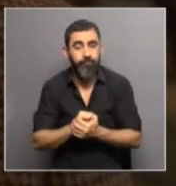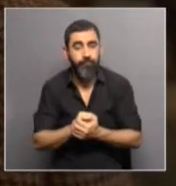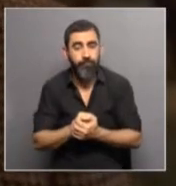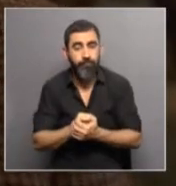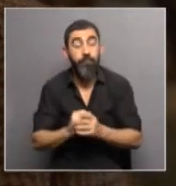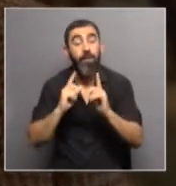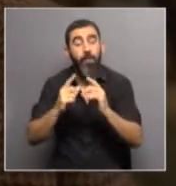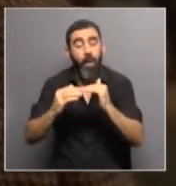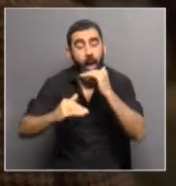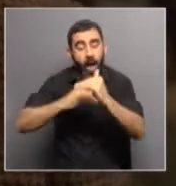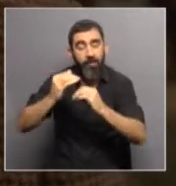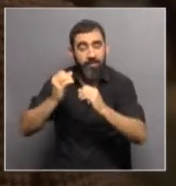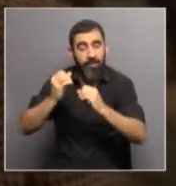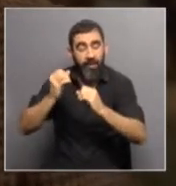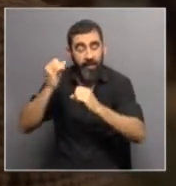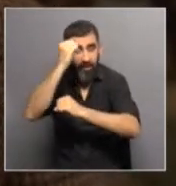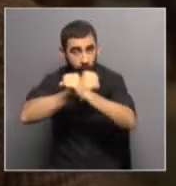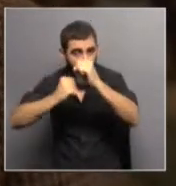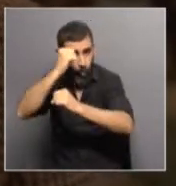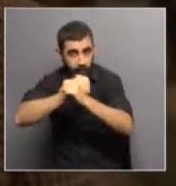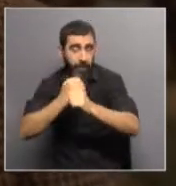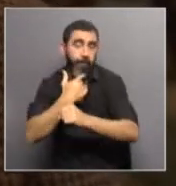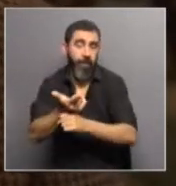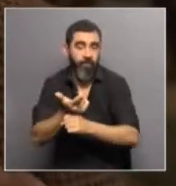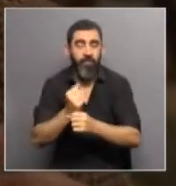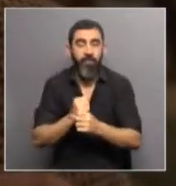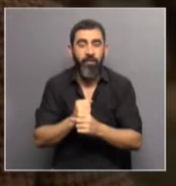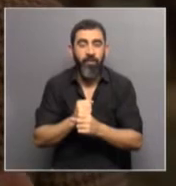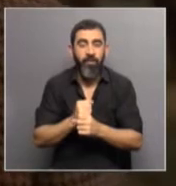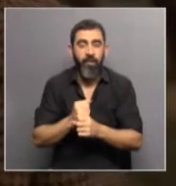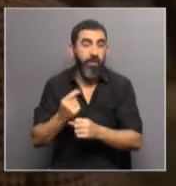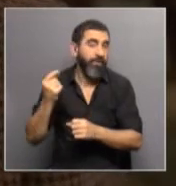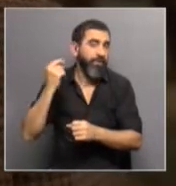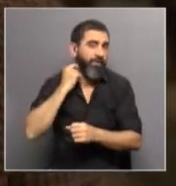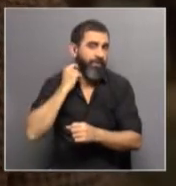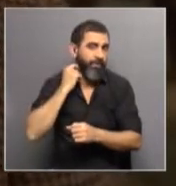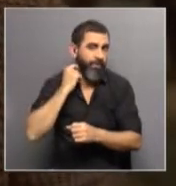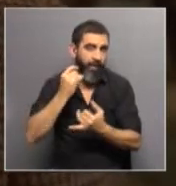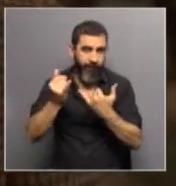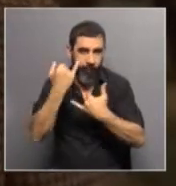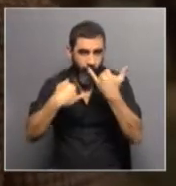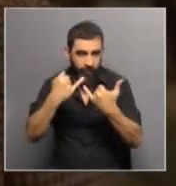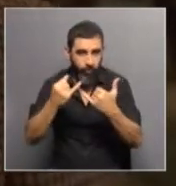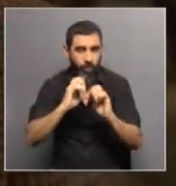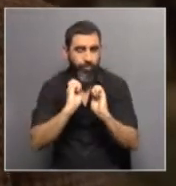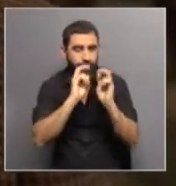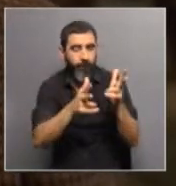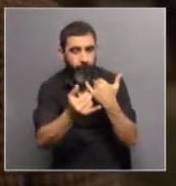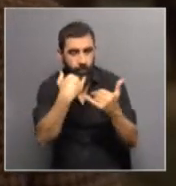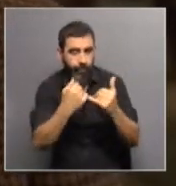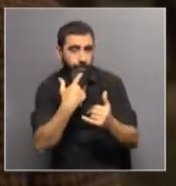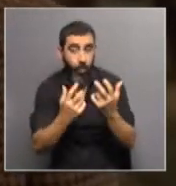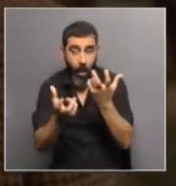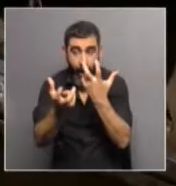acompañadas con avances tecnológicos en muchas cosas. Por ejemplo, el chip de la trazabilidad da una información cuando un